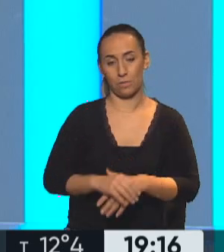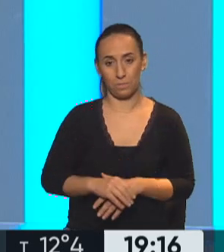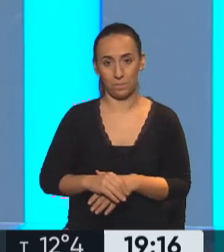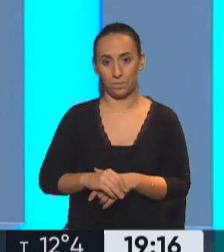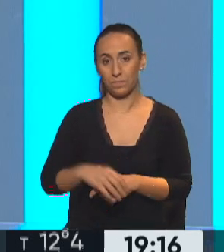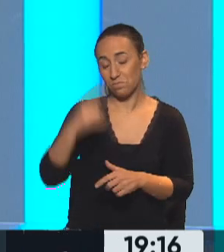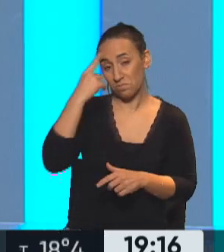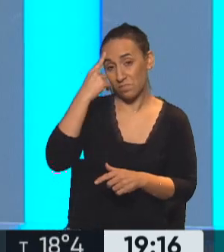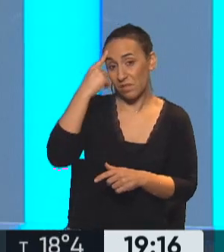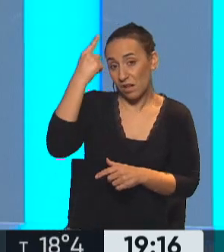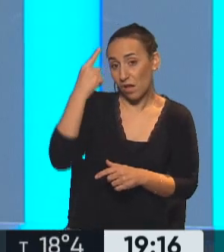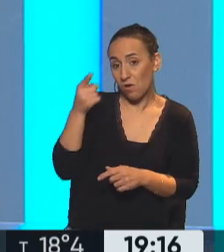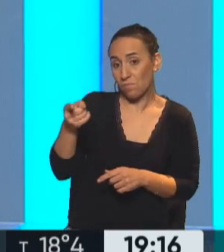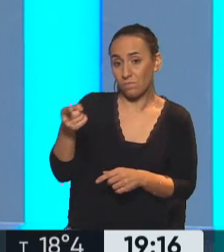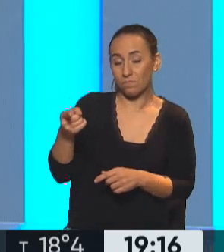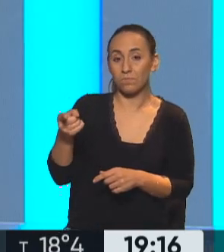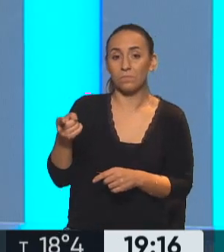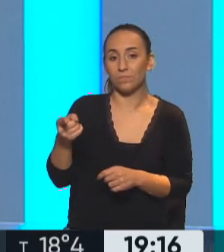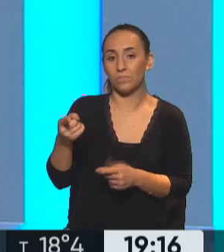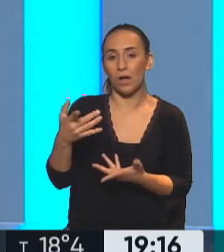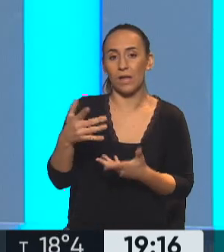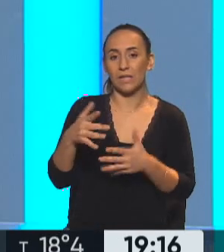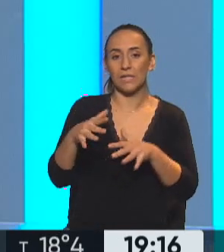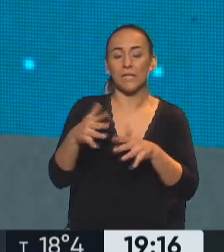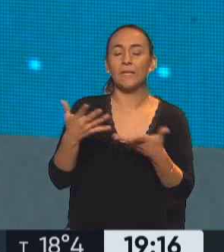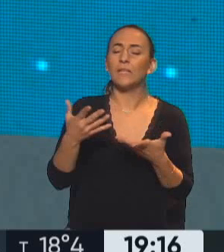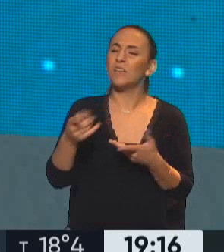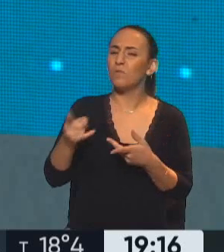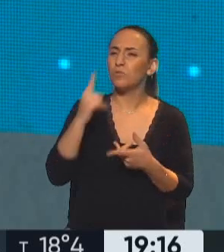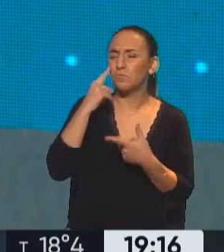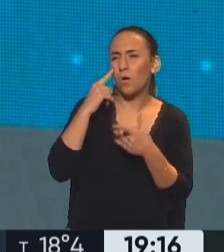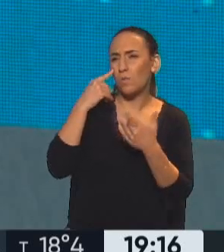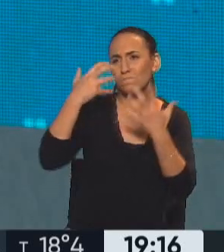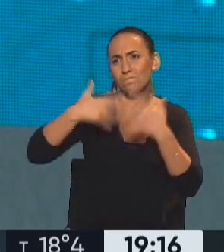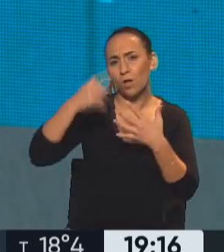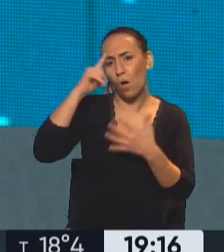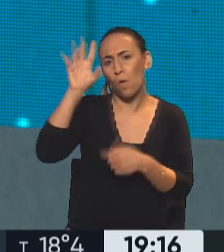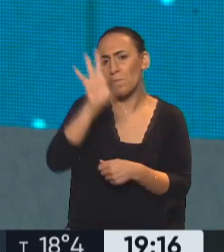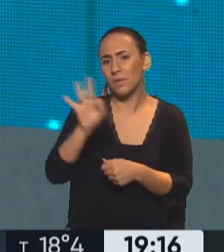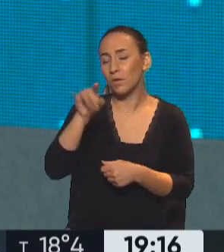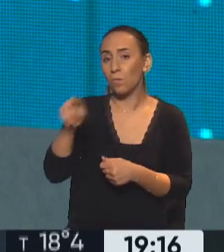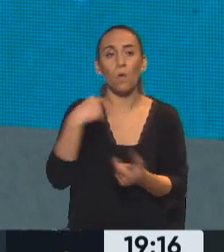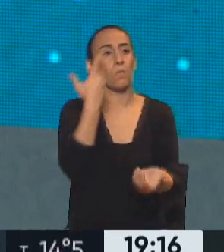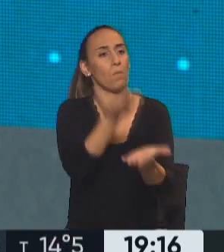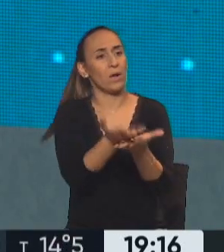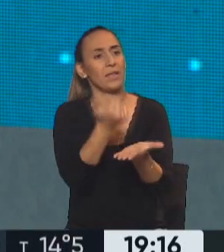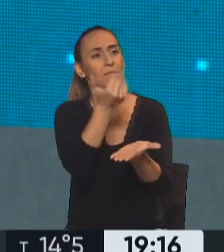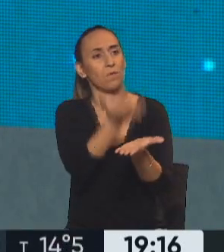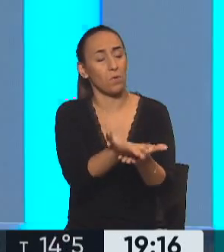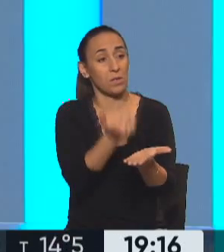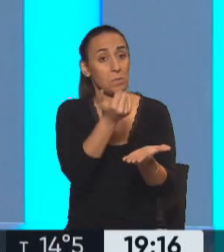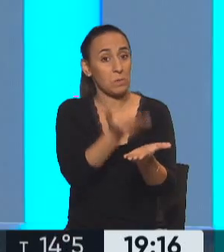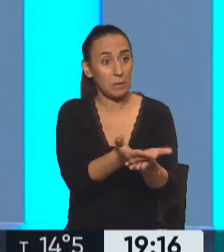que va a sacarnos un poco de este parate, de este ¿Y pantano. cómo evalúa que no se haya podido avanzar en nada de lo que ustedes sugirieron?